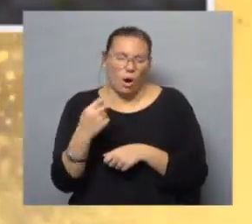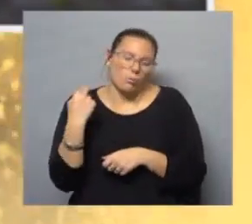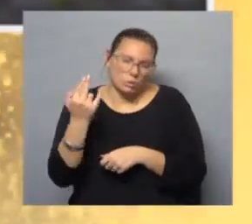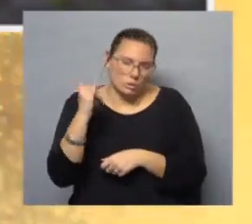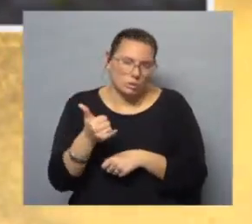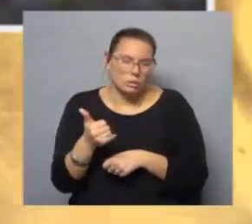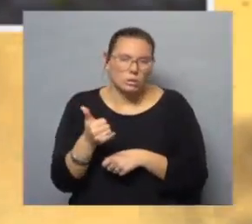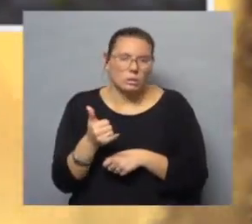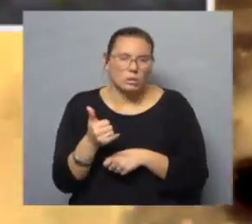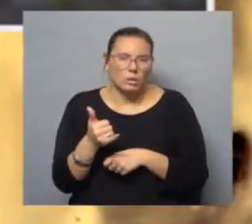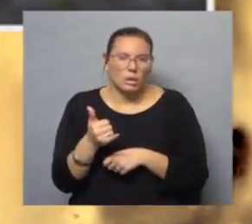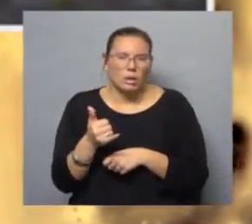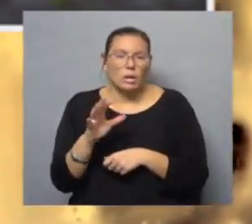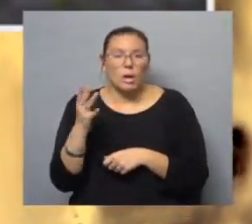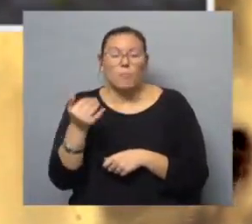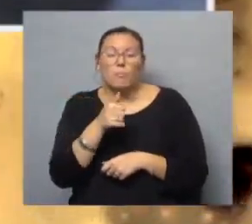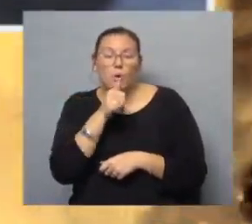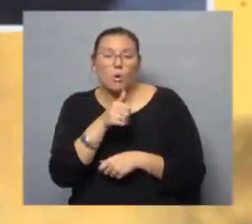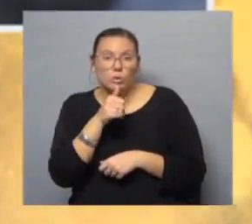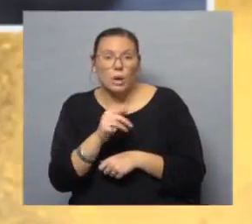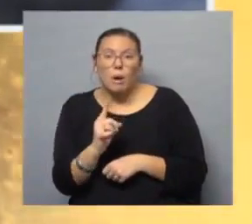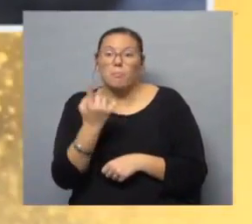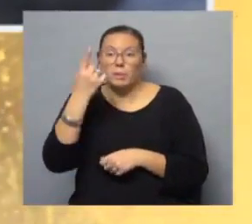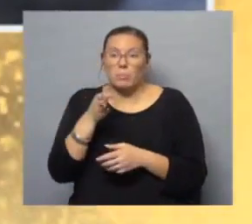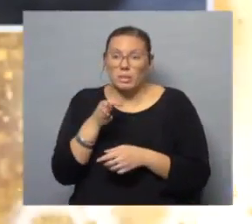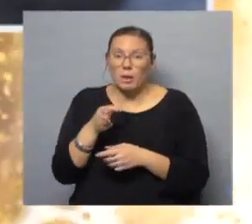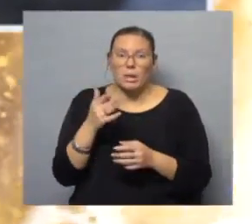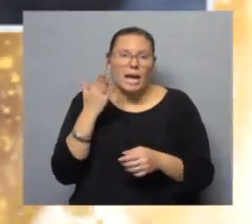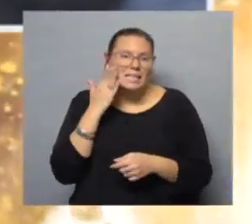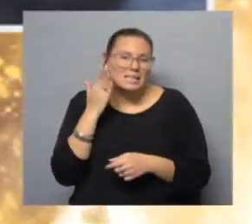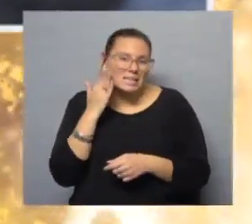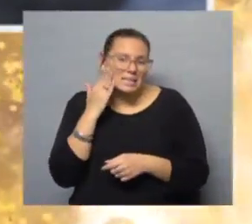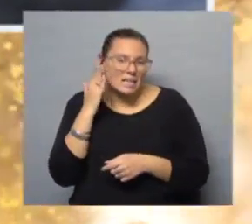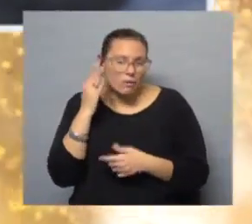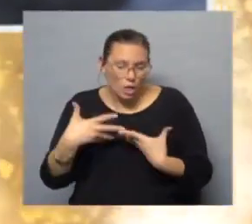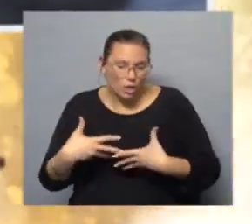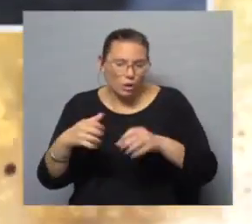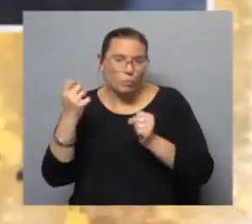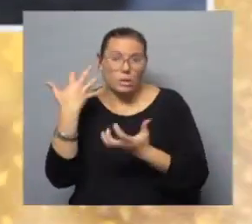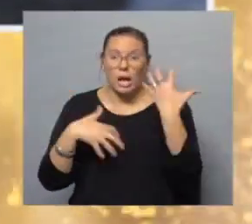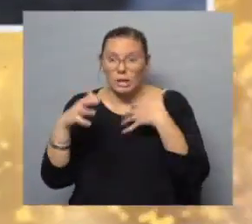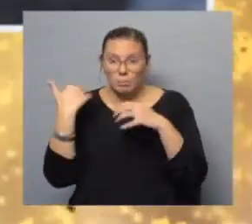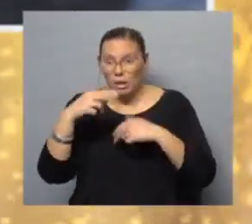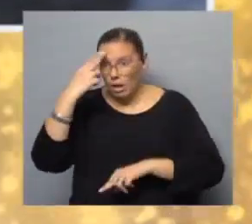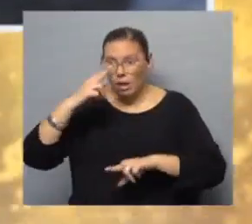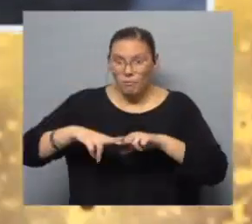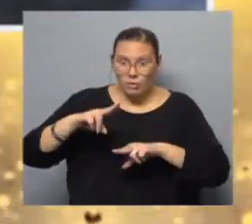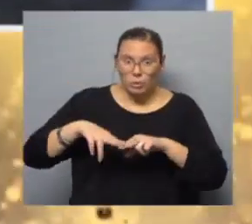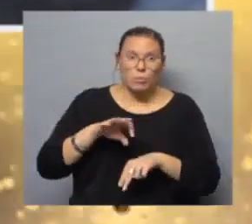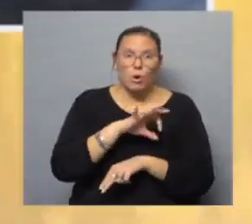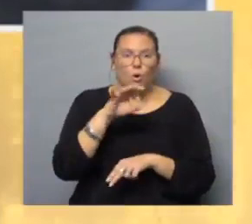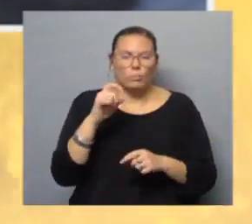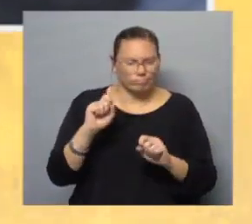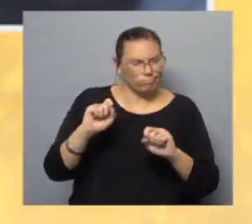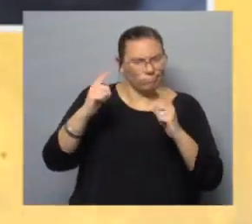autorizados, que Santiago me contó que es la primera línea para detectar, por ejemplo, animales enfermos o cuestiones que llaman